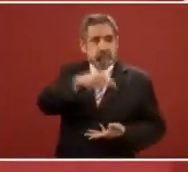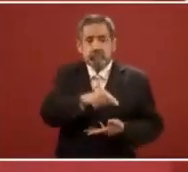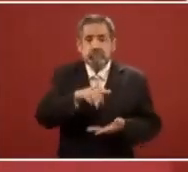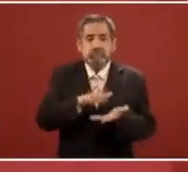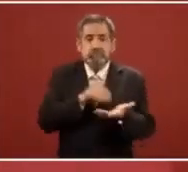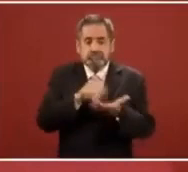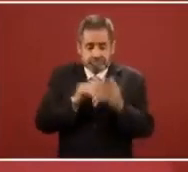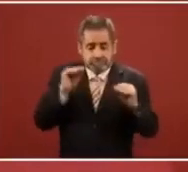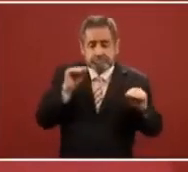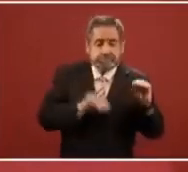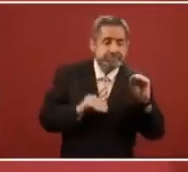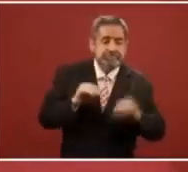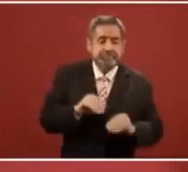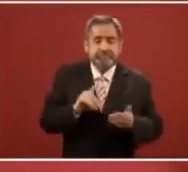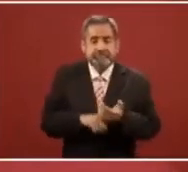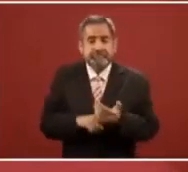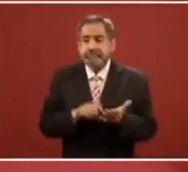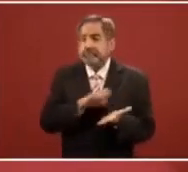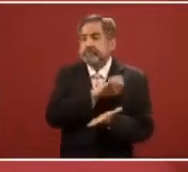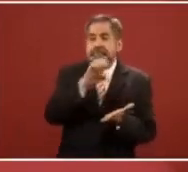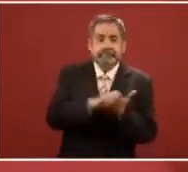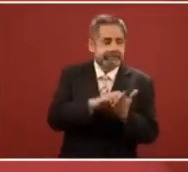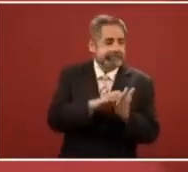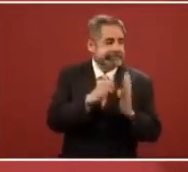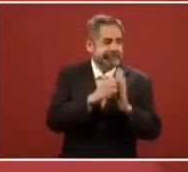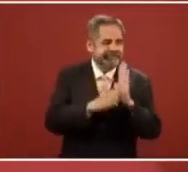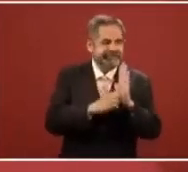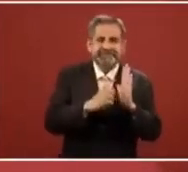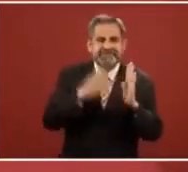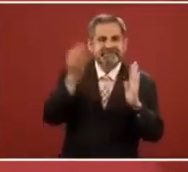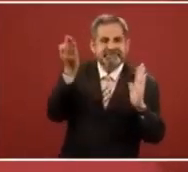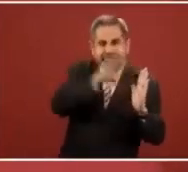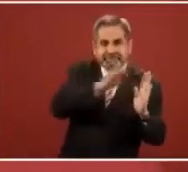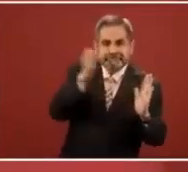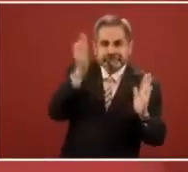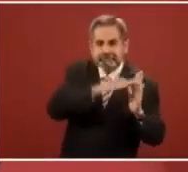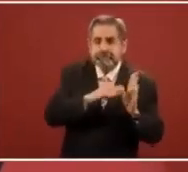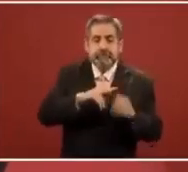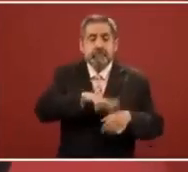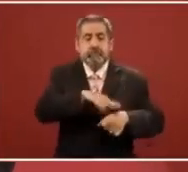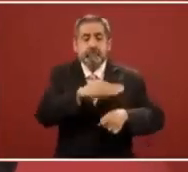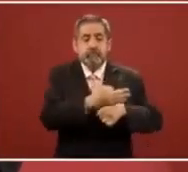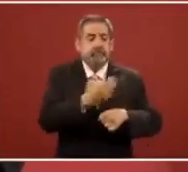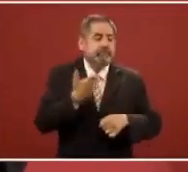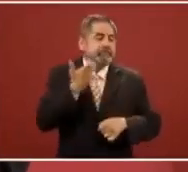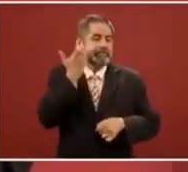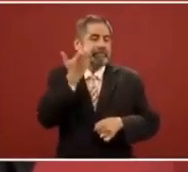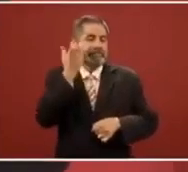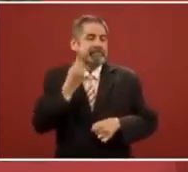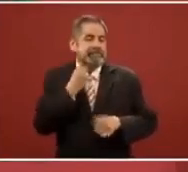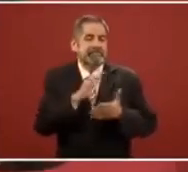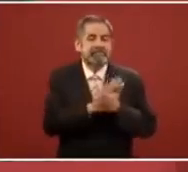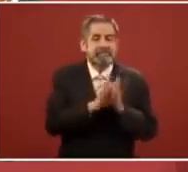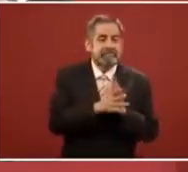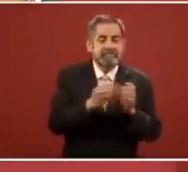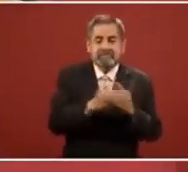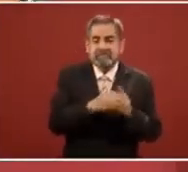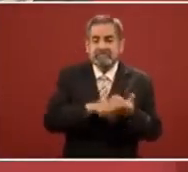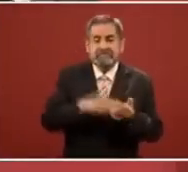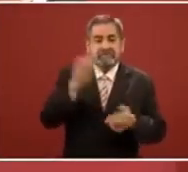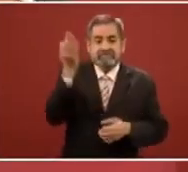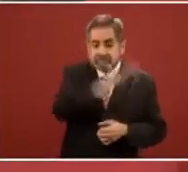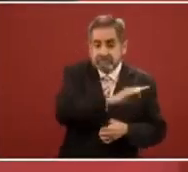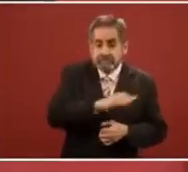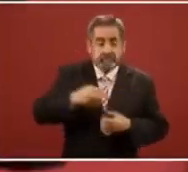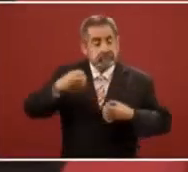Sí. Hicieron escrituras falsas con notarios. Pero fue un juicio